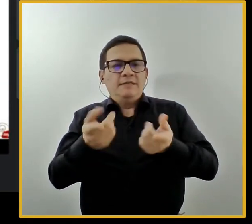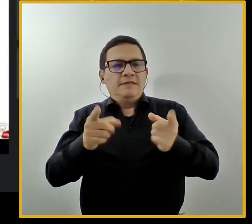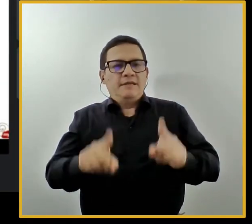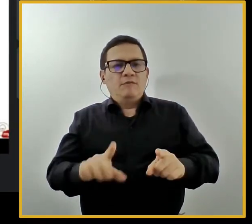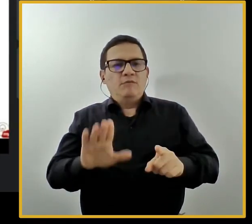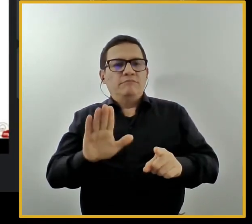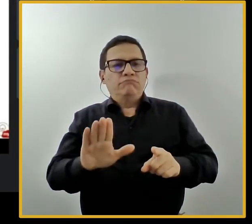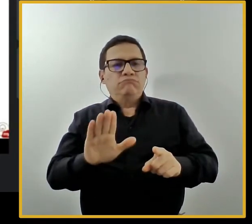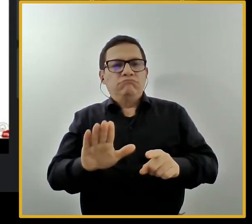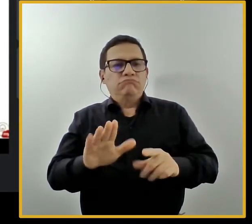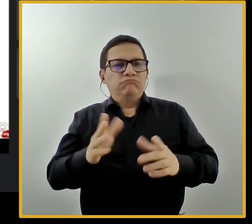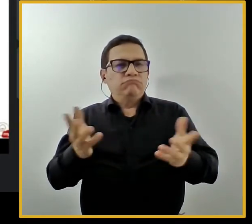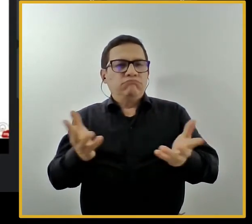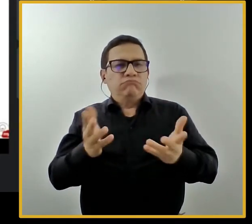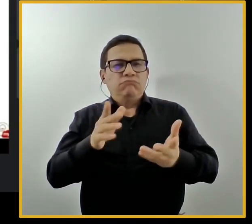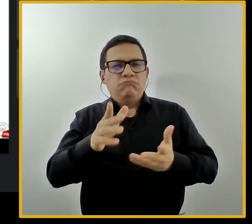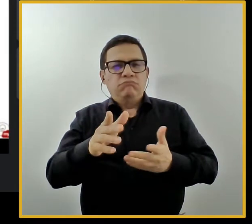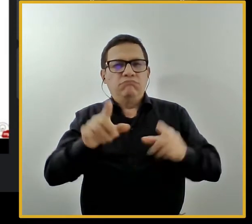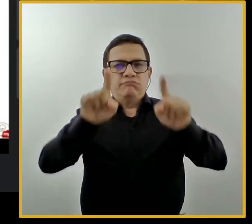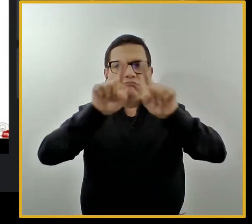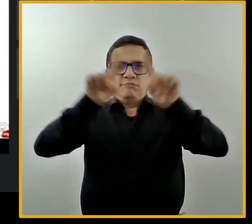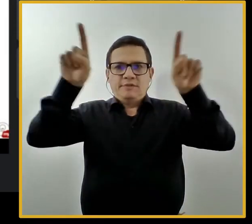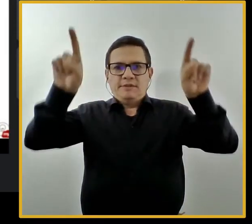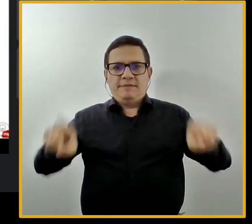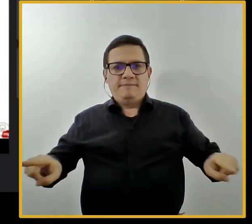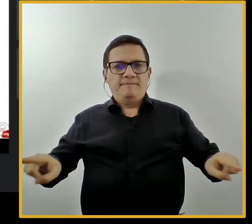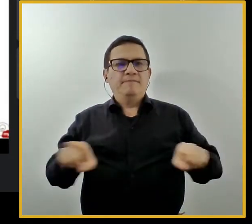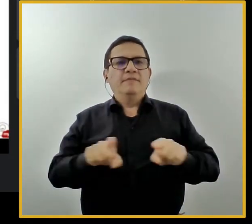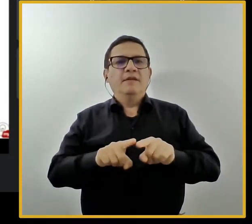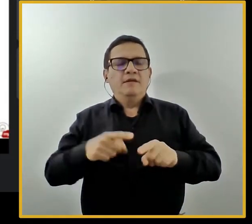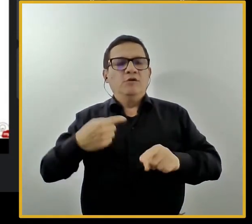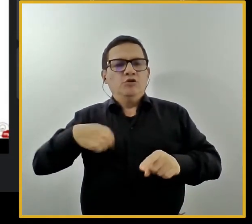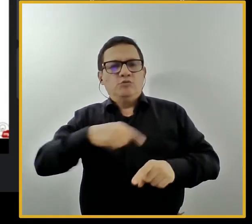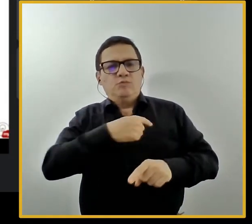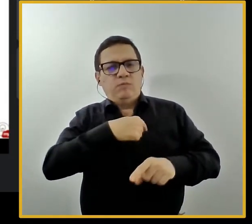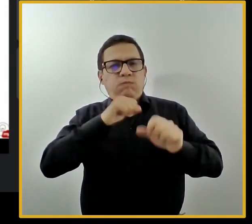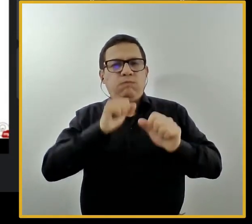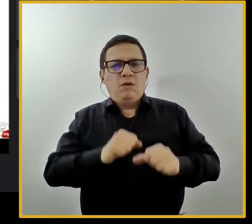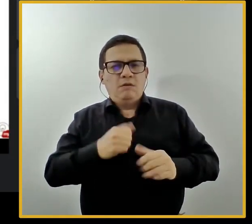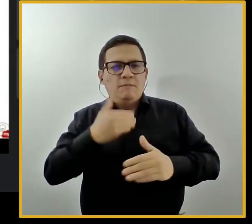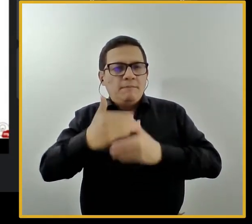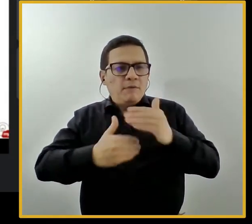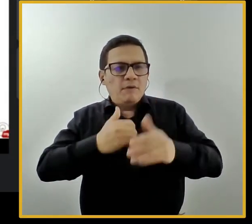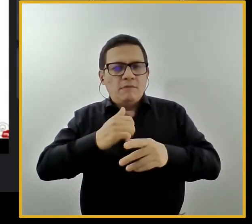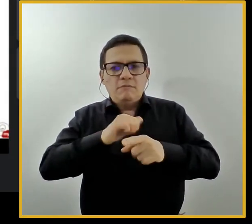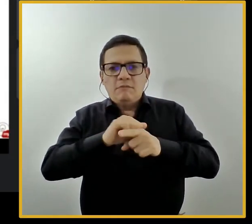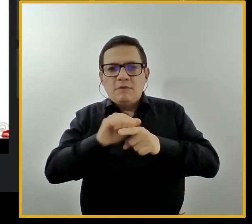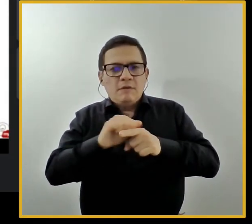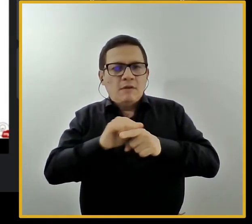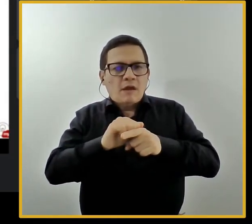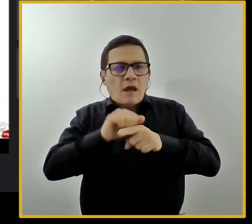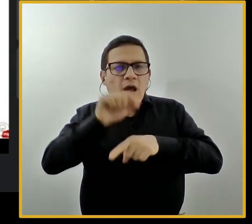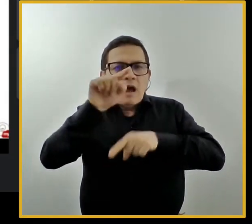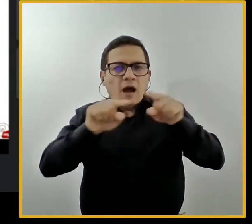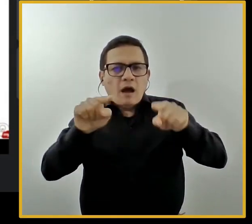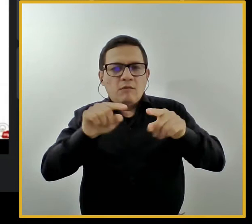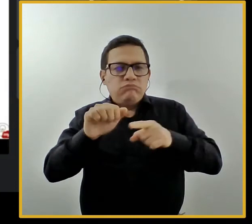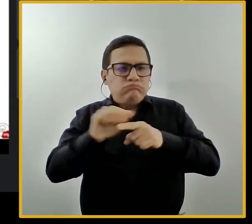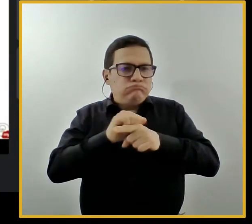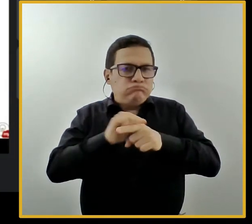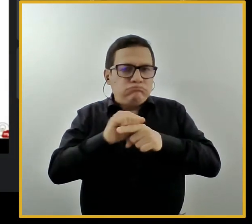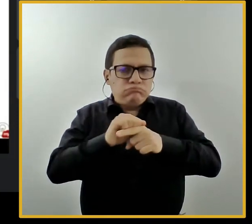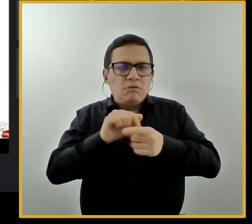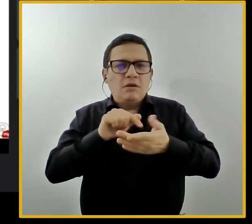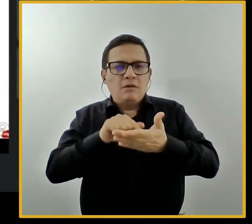de pues este tablero, ¿cierto? En donde nosotros podamos desarrollar pues algunos ejercicios